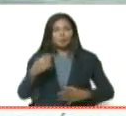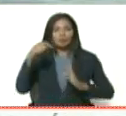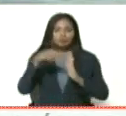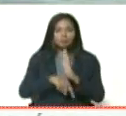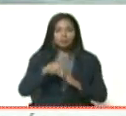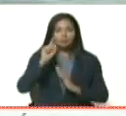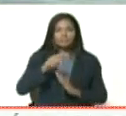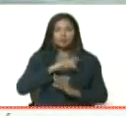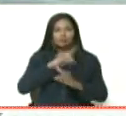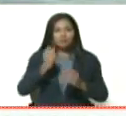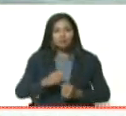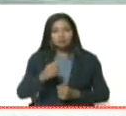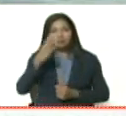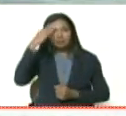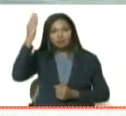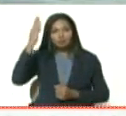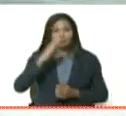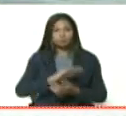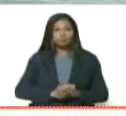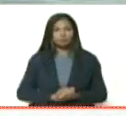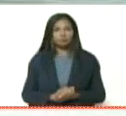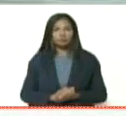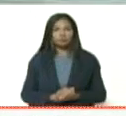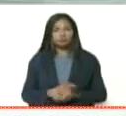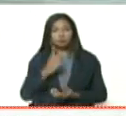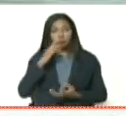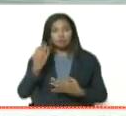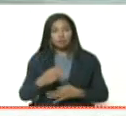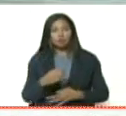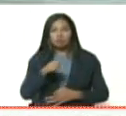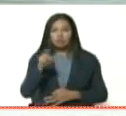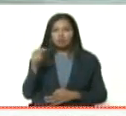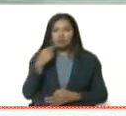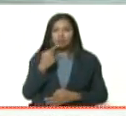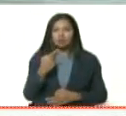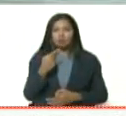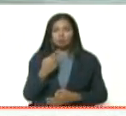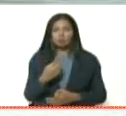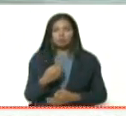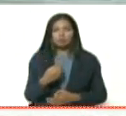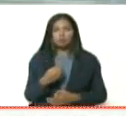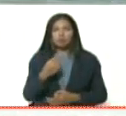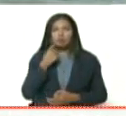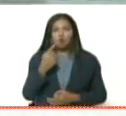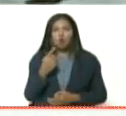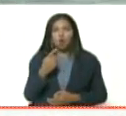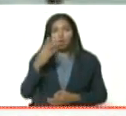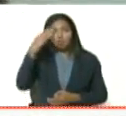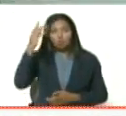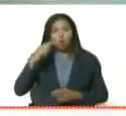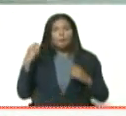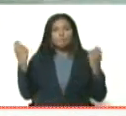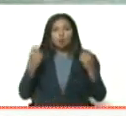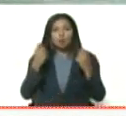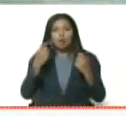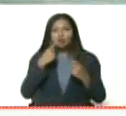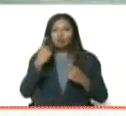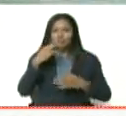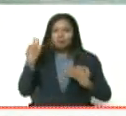profundamente en el poder de Dios. No vayan a creer que yo lo digo bromeando cuando digo Dios proveerá, lo digo en